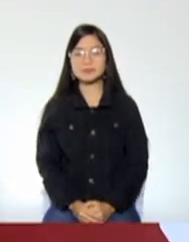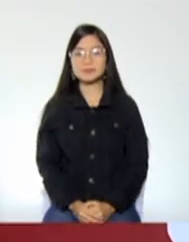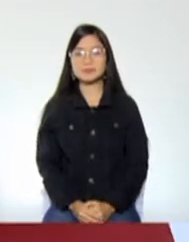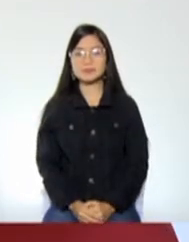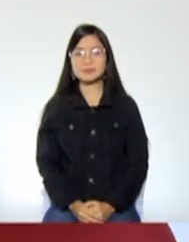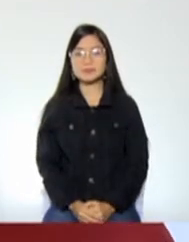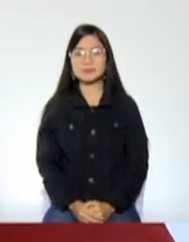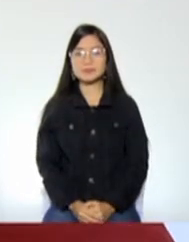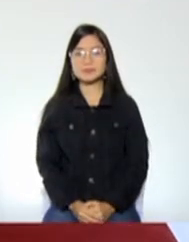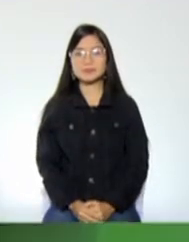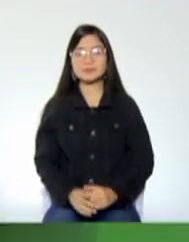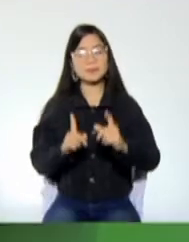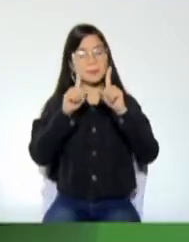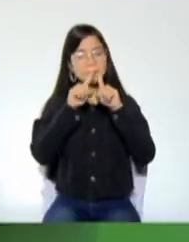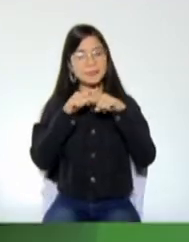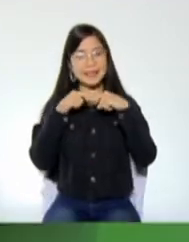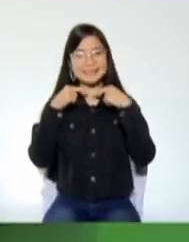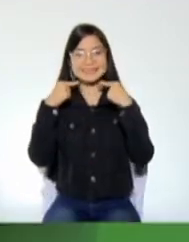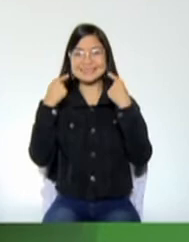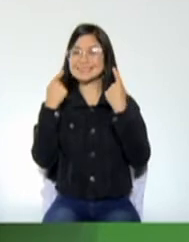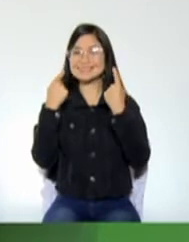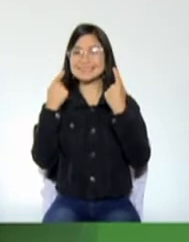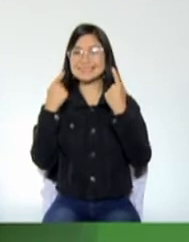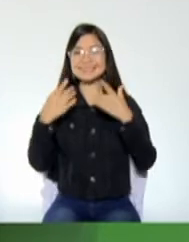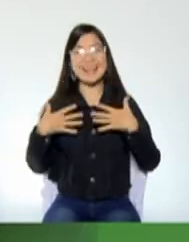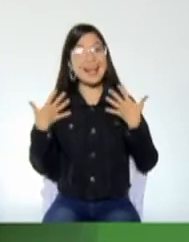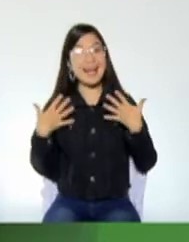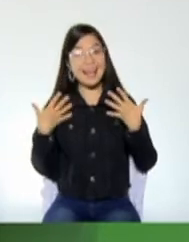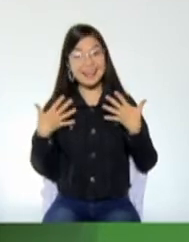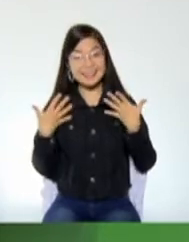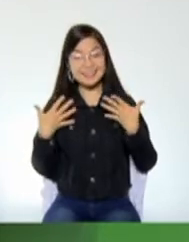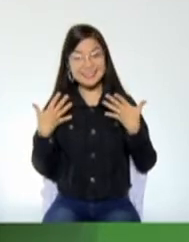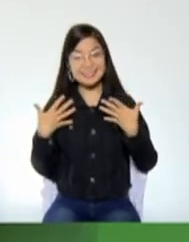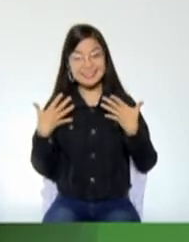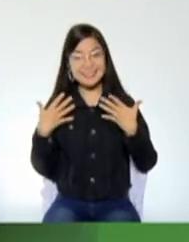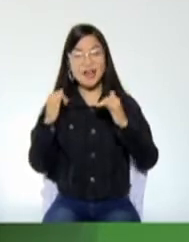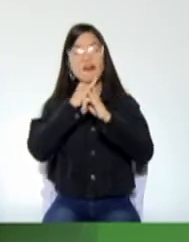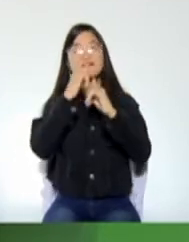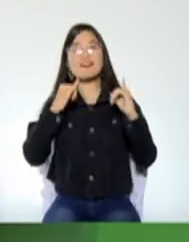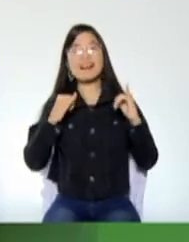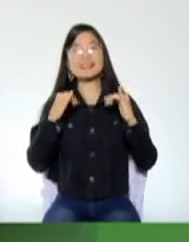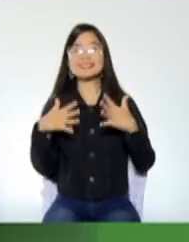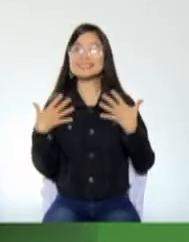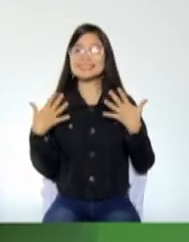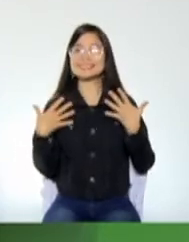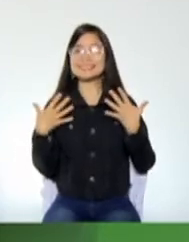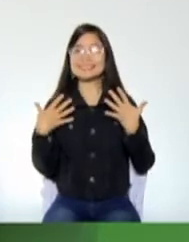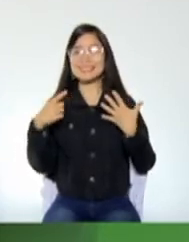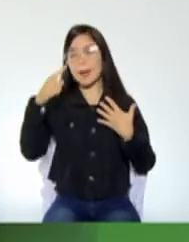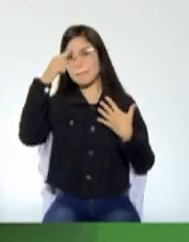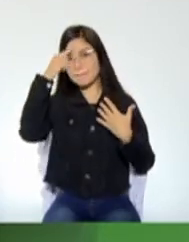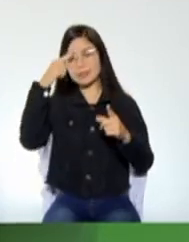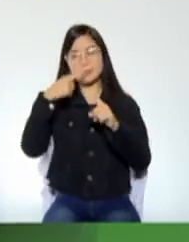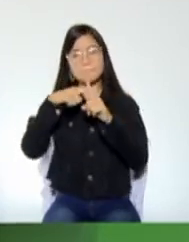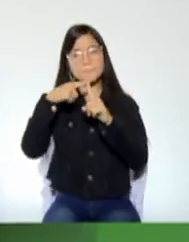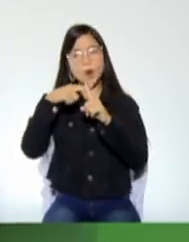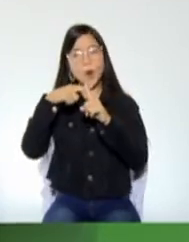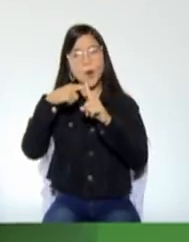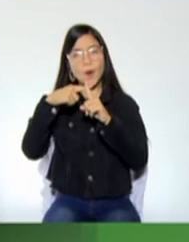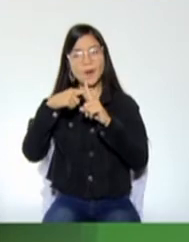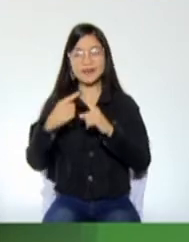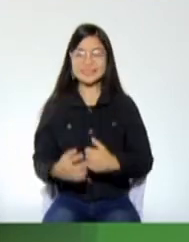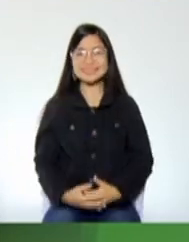¿Qué significa una sonrisa? Alegría, felicidad, optimismo. ¿Bien? Mente positiva.